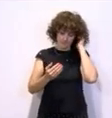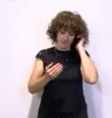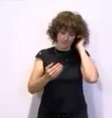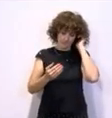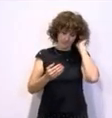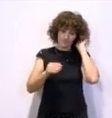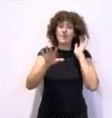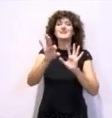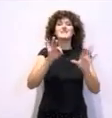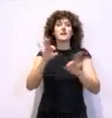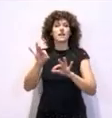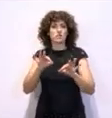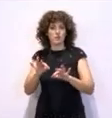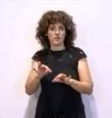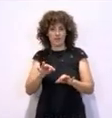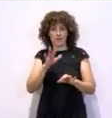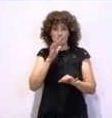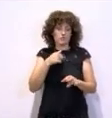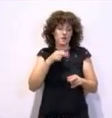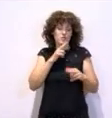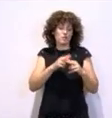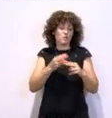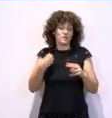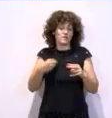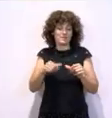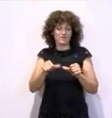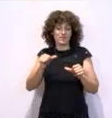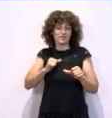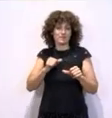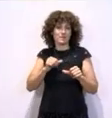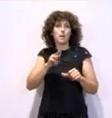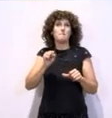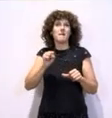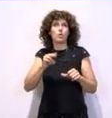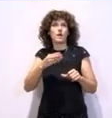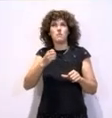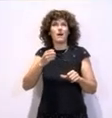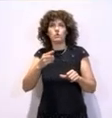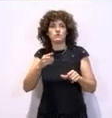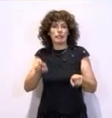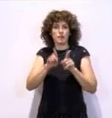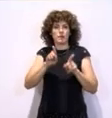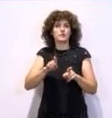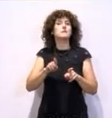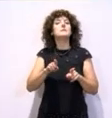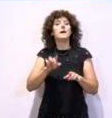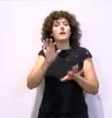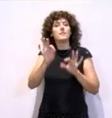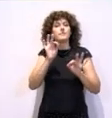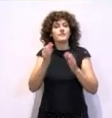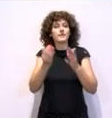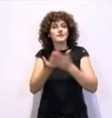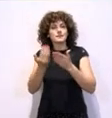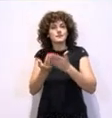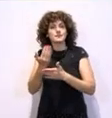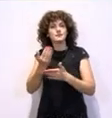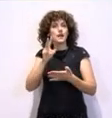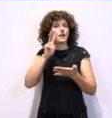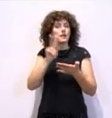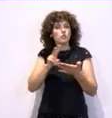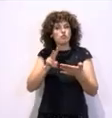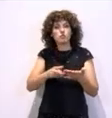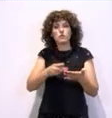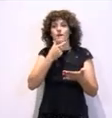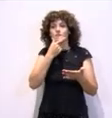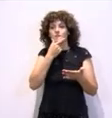viejo hay cosas que no aprende a hablar, la PAU, la EBAU, la selectividad. Bueno, estamos en días de selectividad y hay una lectura clásica que es El árbol de